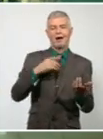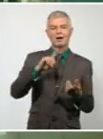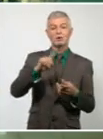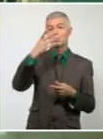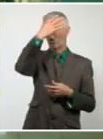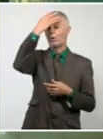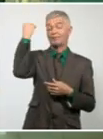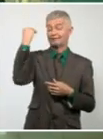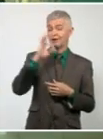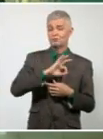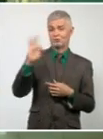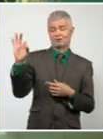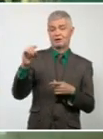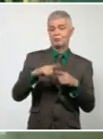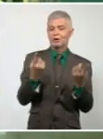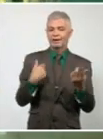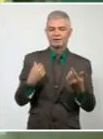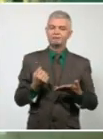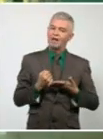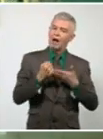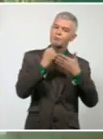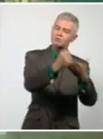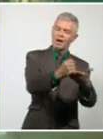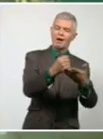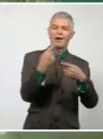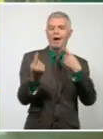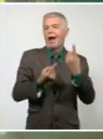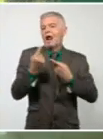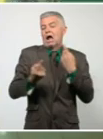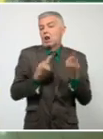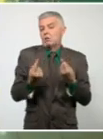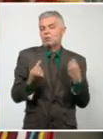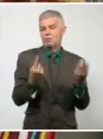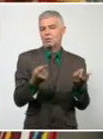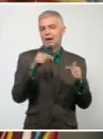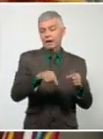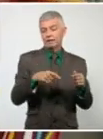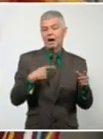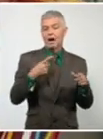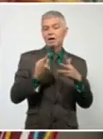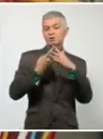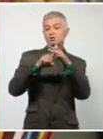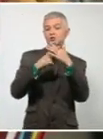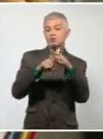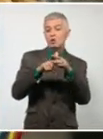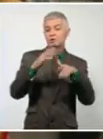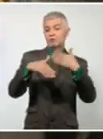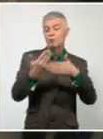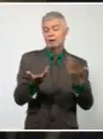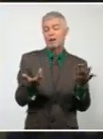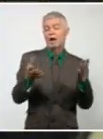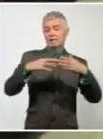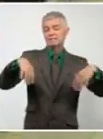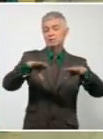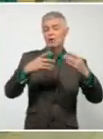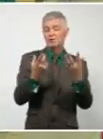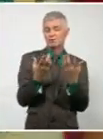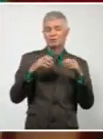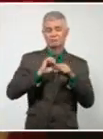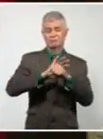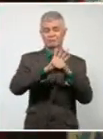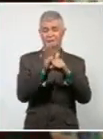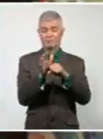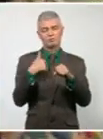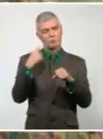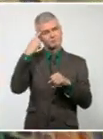inolvidable poder aportar un granito de arena en la solución de la epidemia y